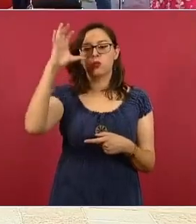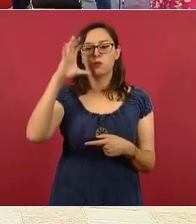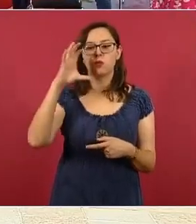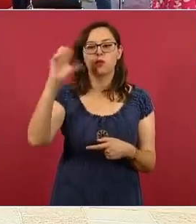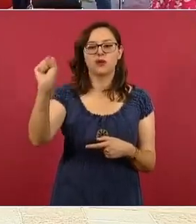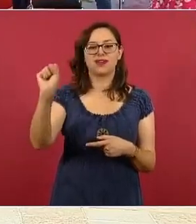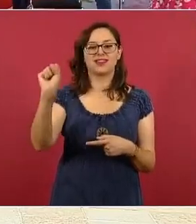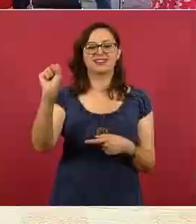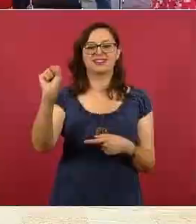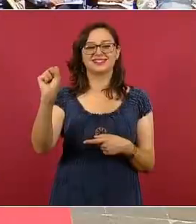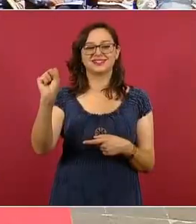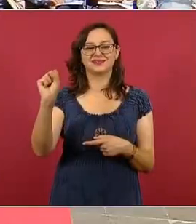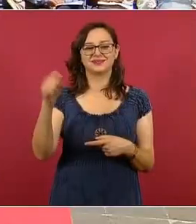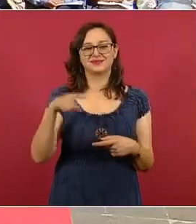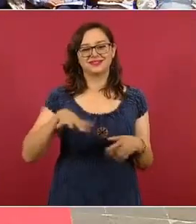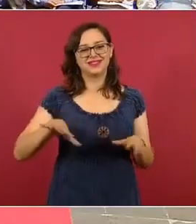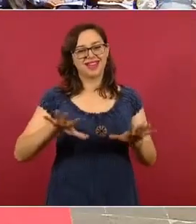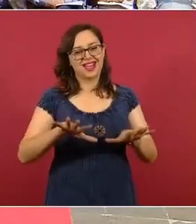Morelos,